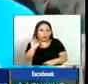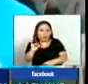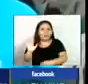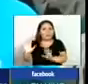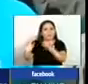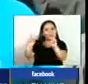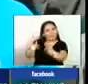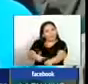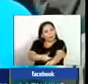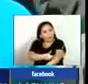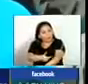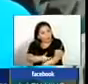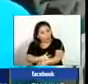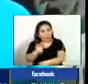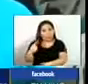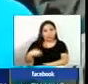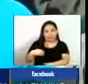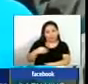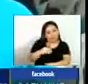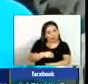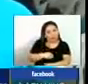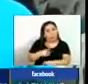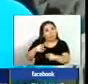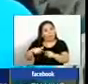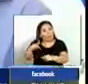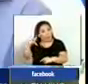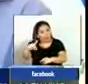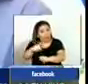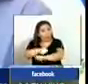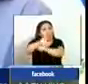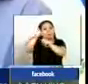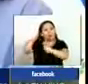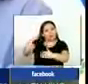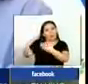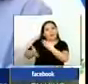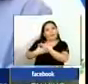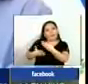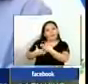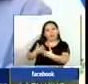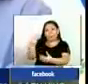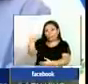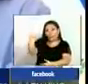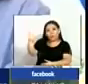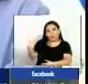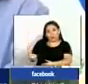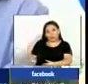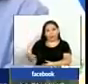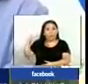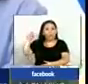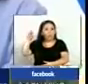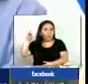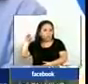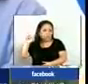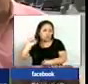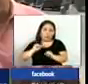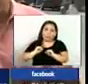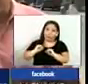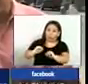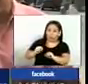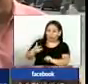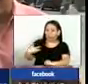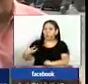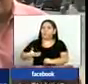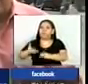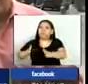hospitalarias y el personal médico, pues esta mañana se nos comunicaba que el señor Tomás Minero había fallecido. Como red